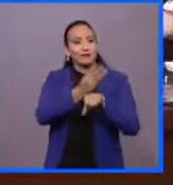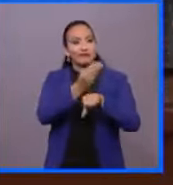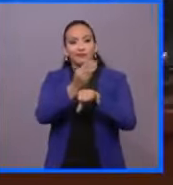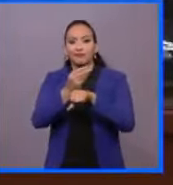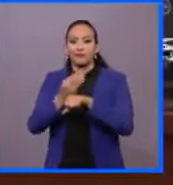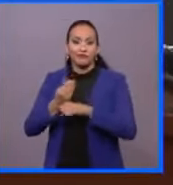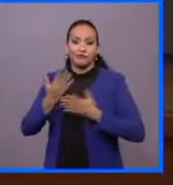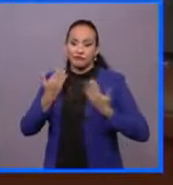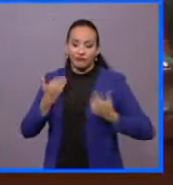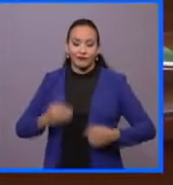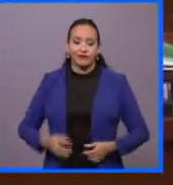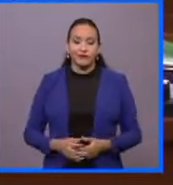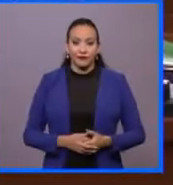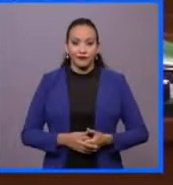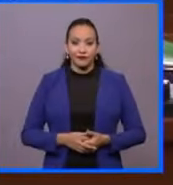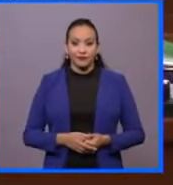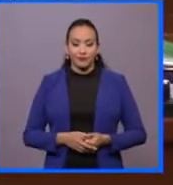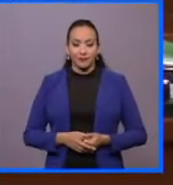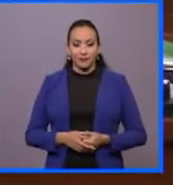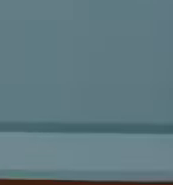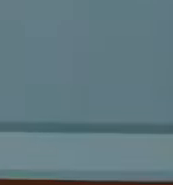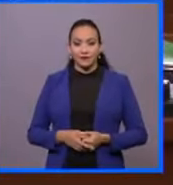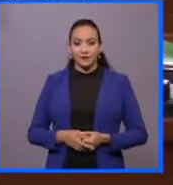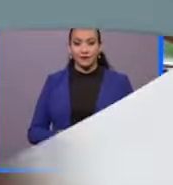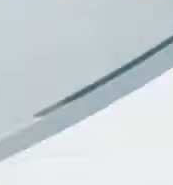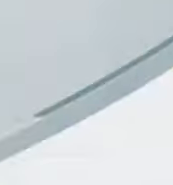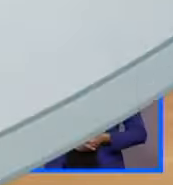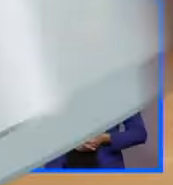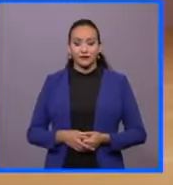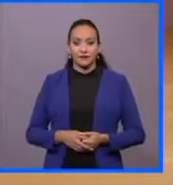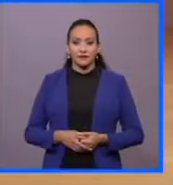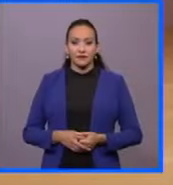en condiciones adecuadas.